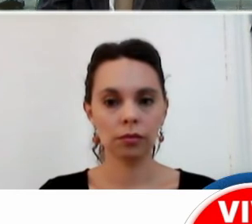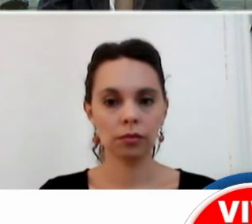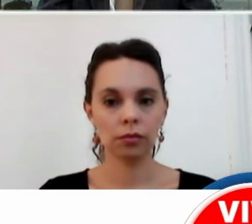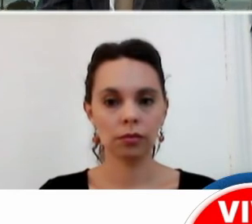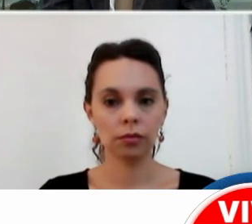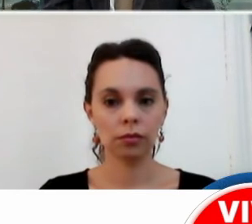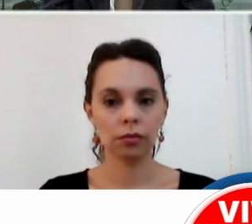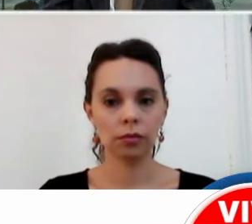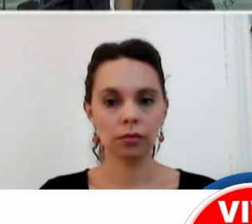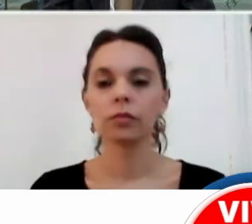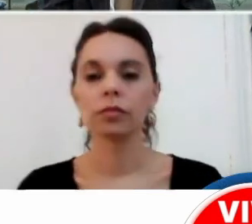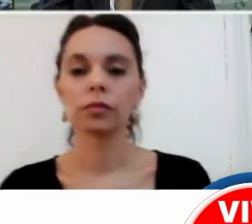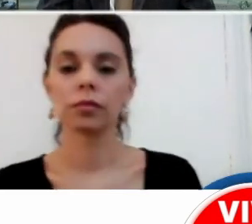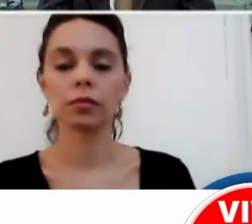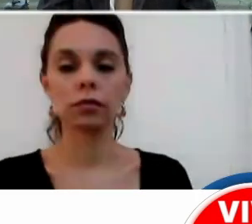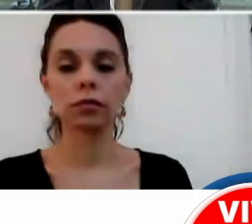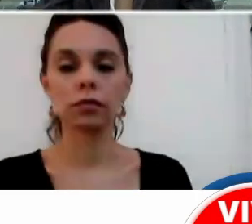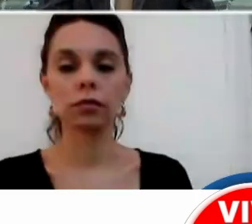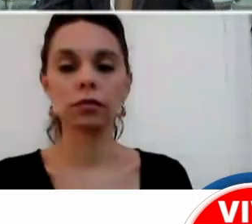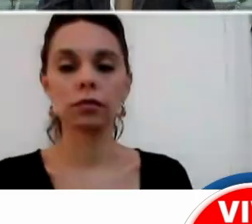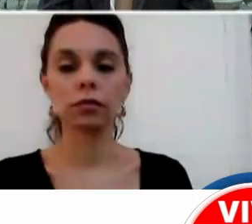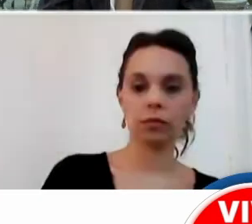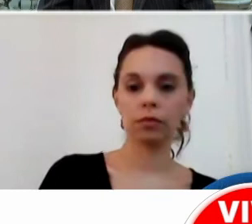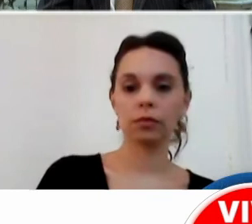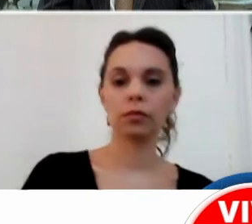Ese nuevo crédito tiene